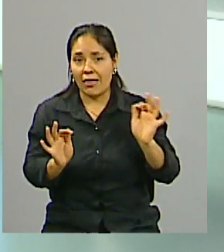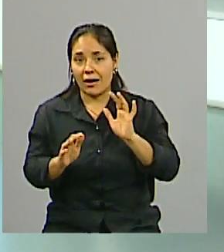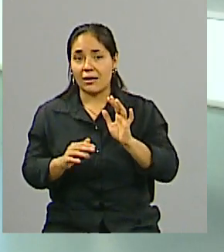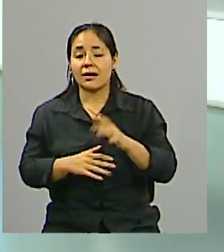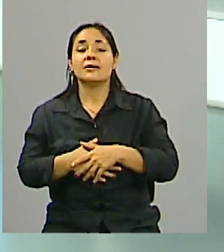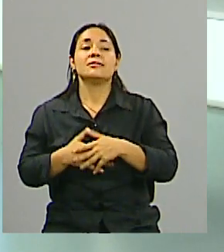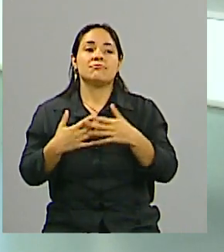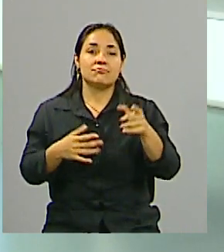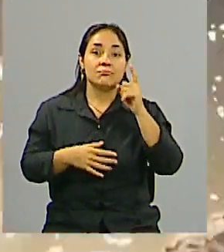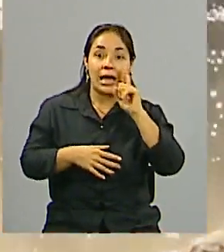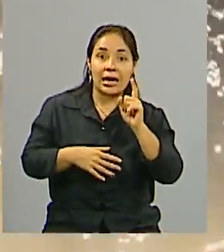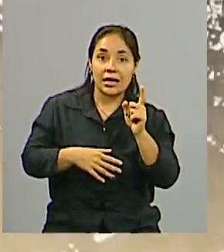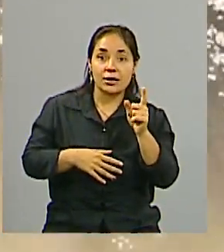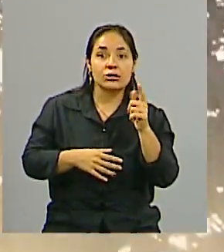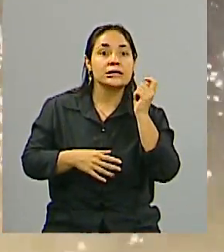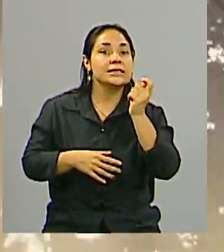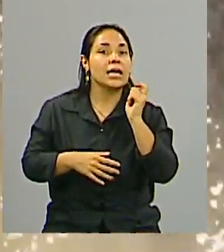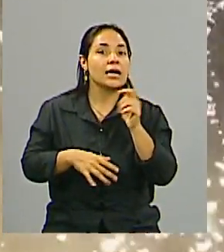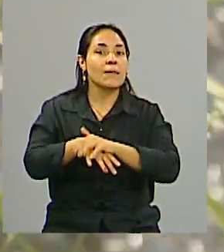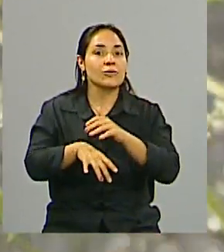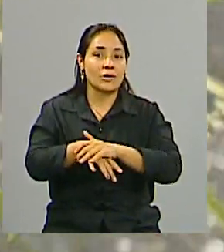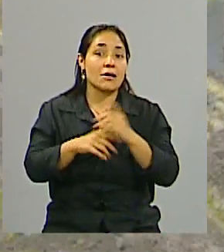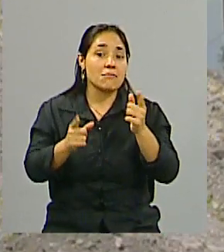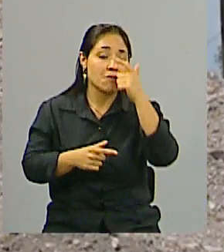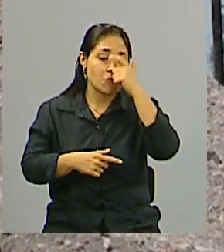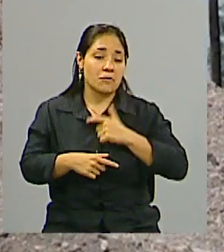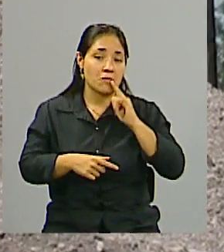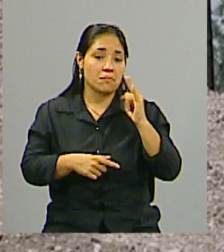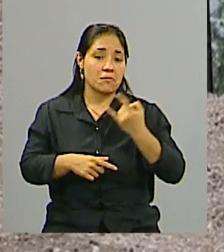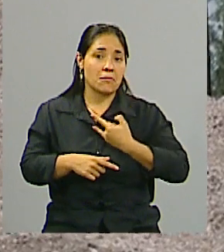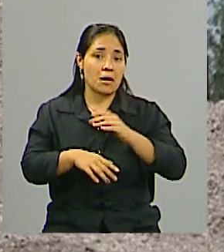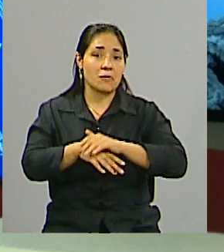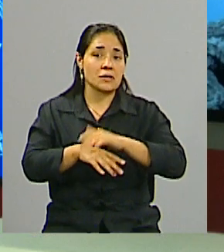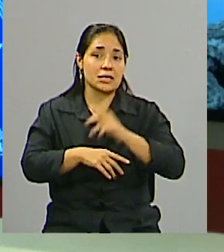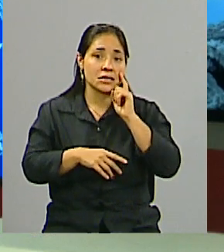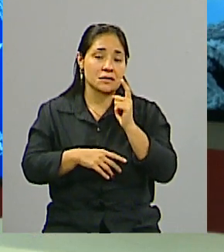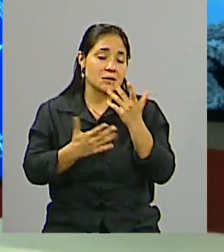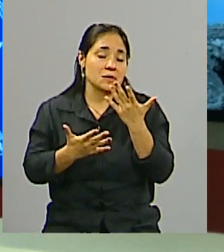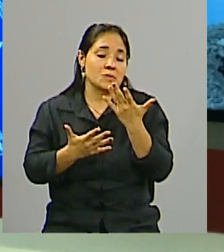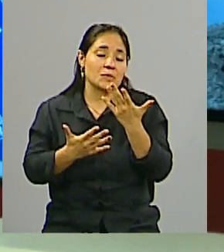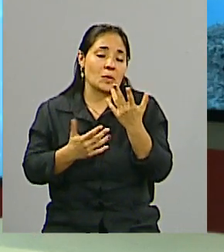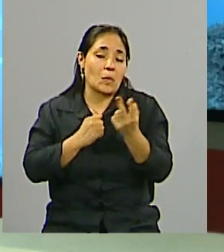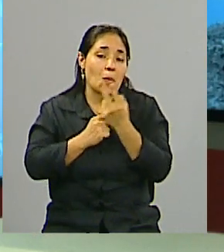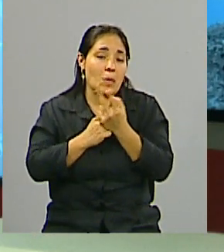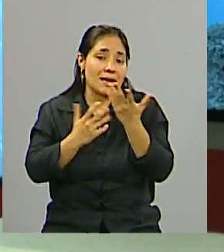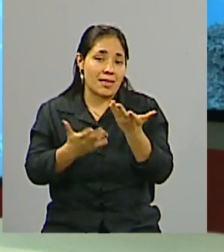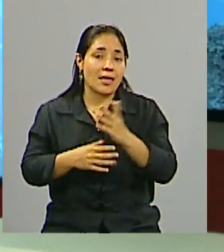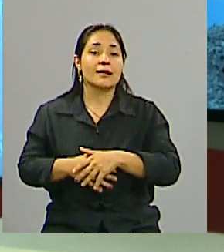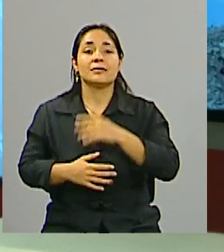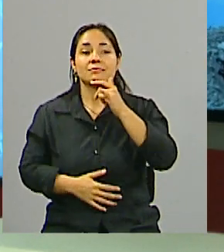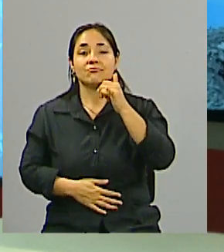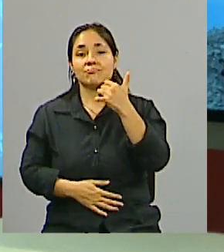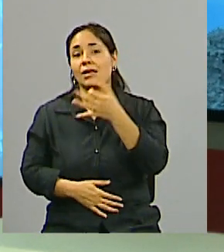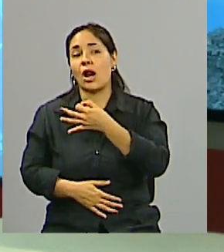supuesto que esos riesgos tienen que ser asumidos por alguien y son asumidos por los mismos trabajadores. Tal cual. Bueno, uno lo ve con los ejemplos claros de